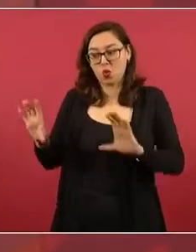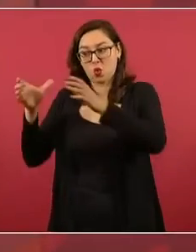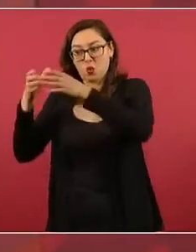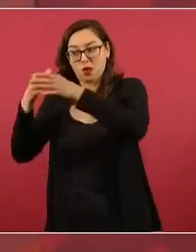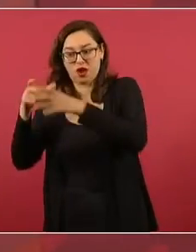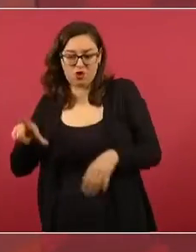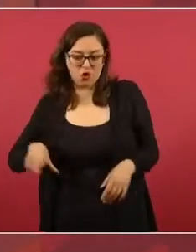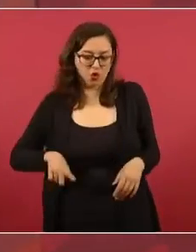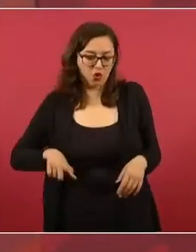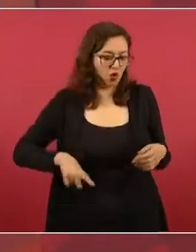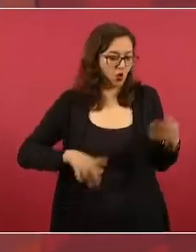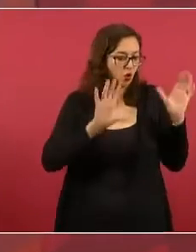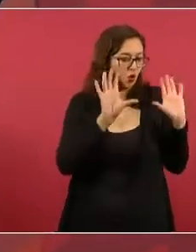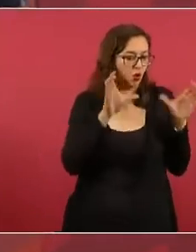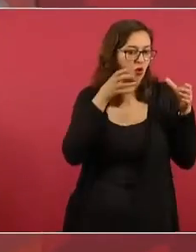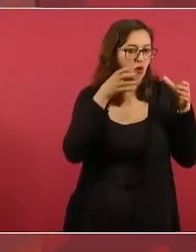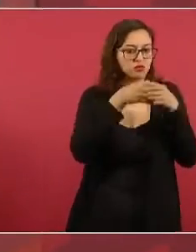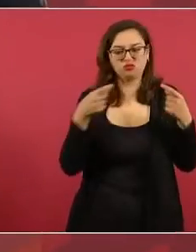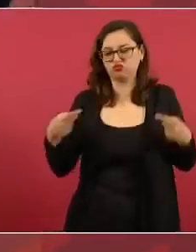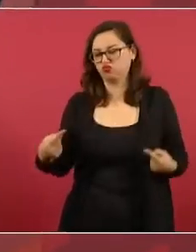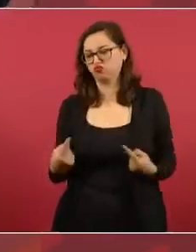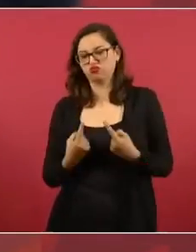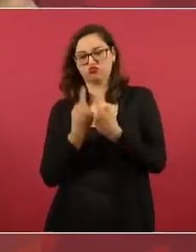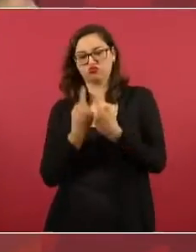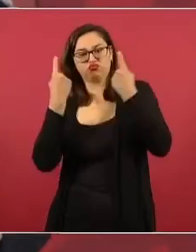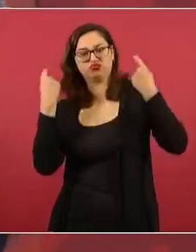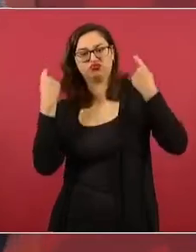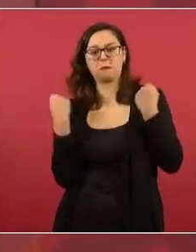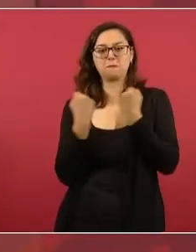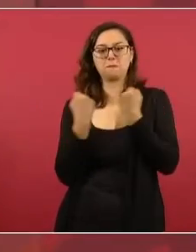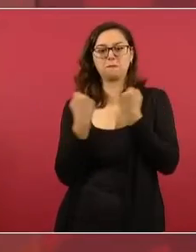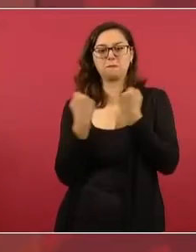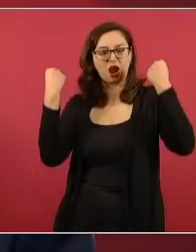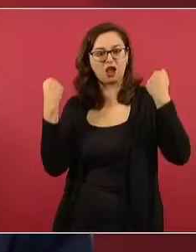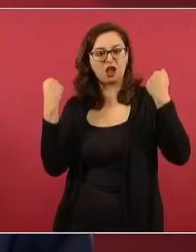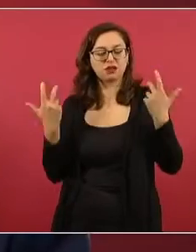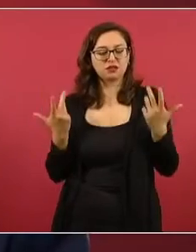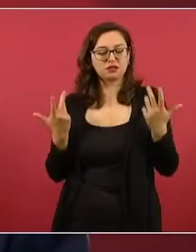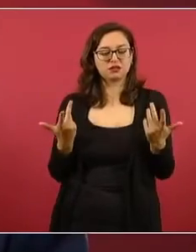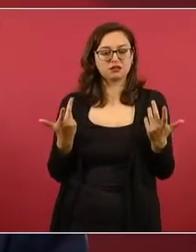políticas, económicas, les va bien,